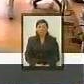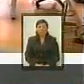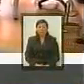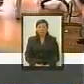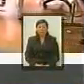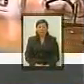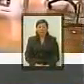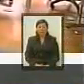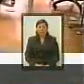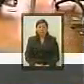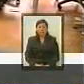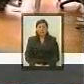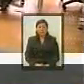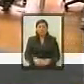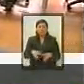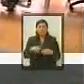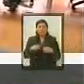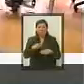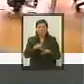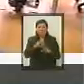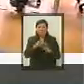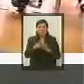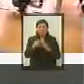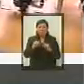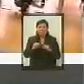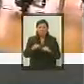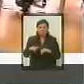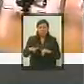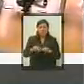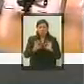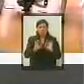unanimidad aprobado el proyecto por